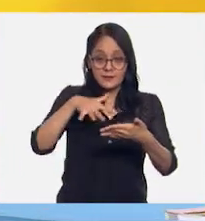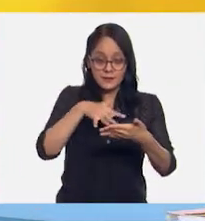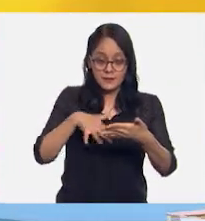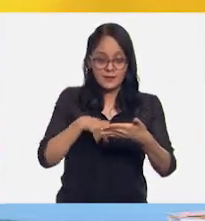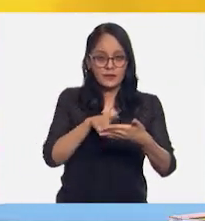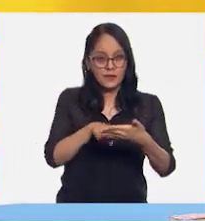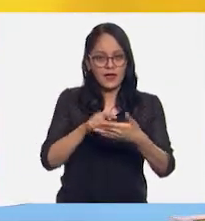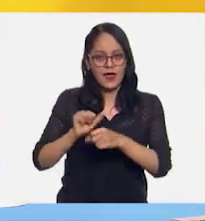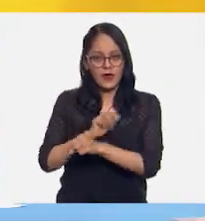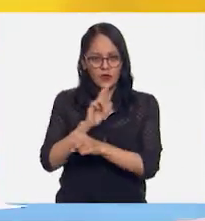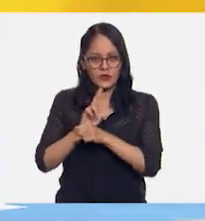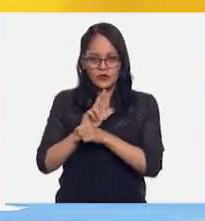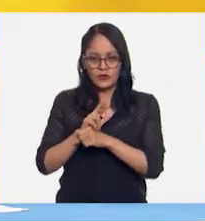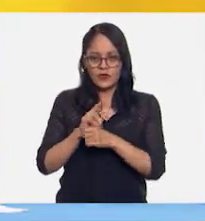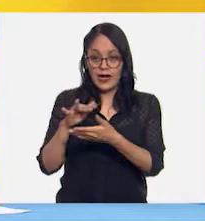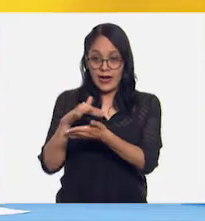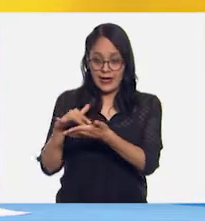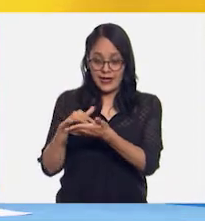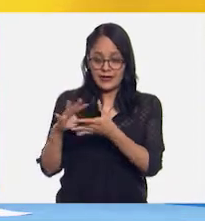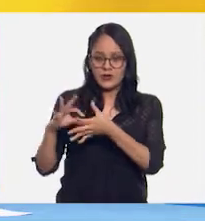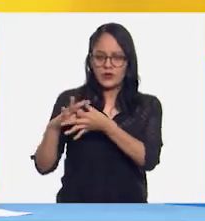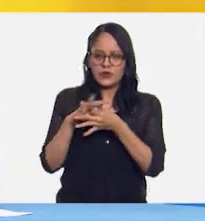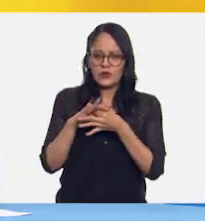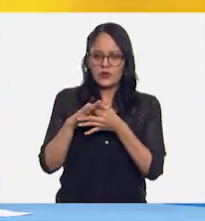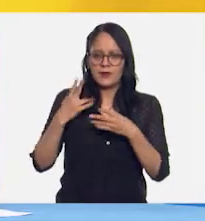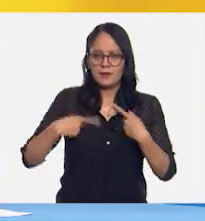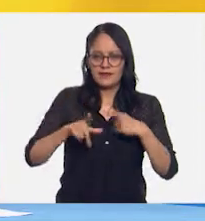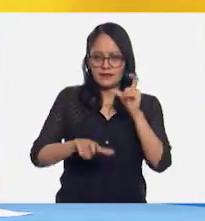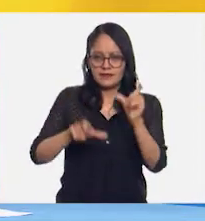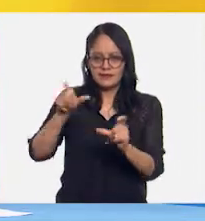cada autor, texto o personaje